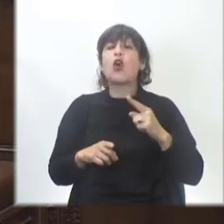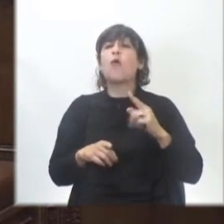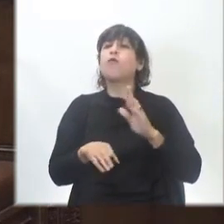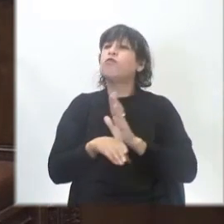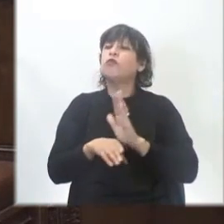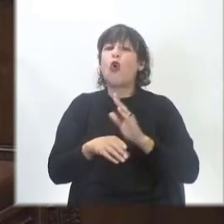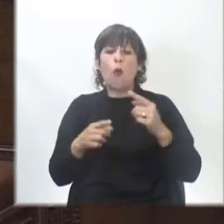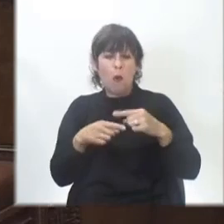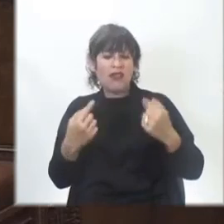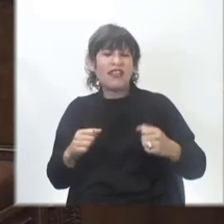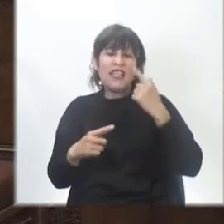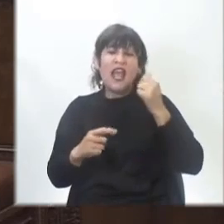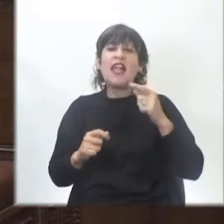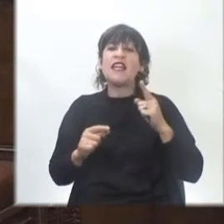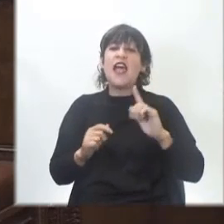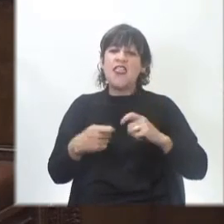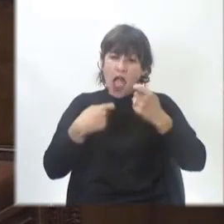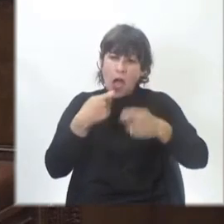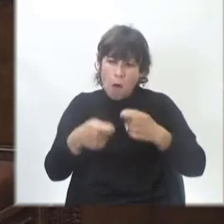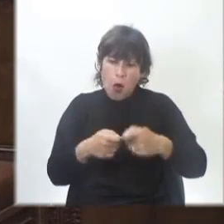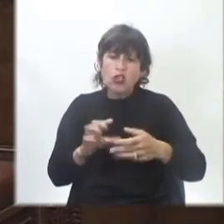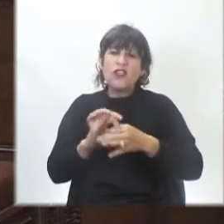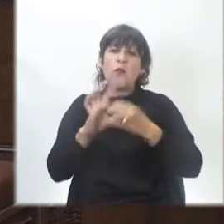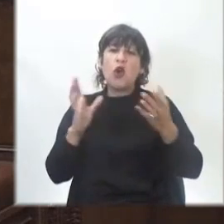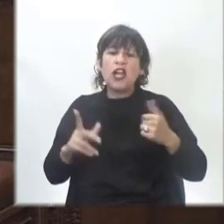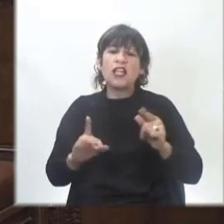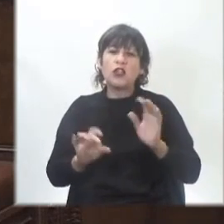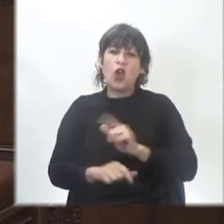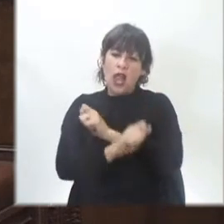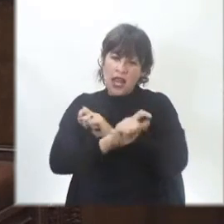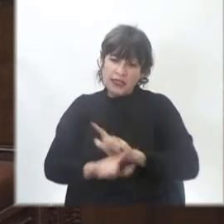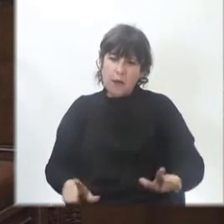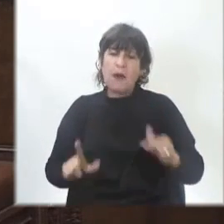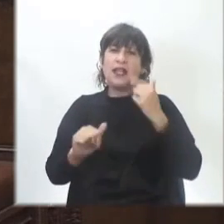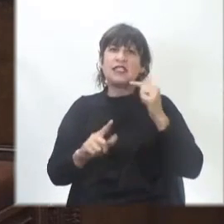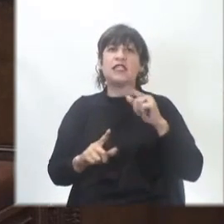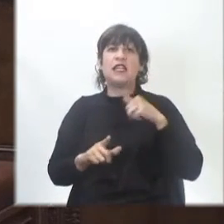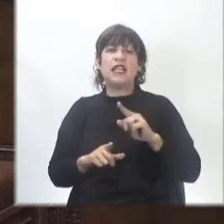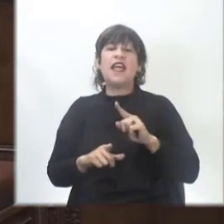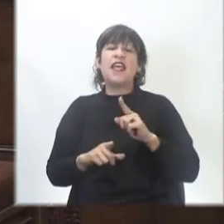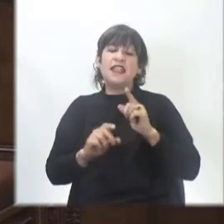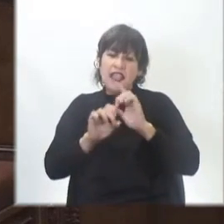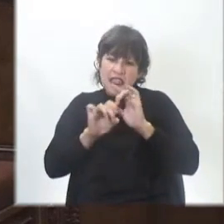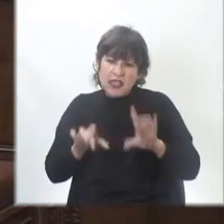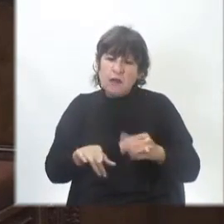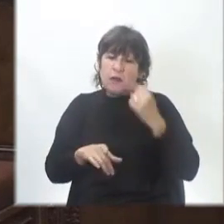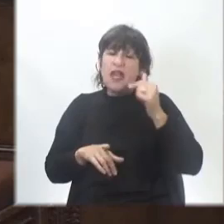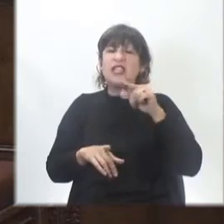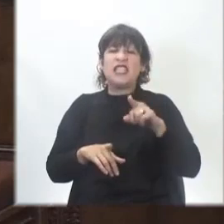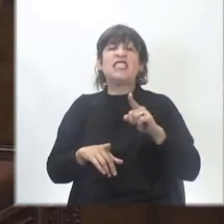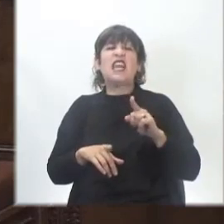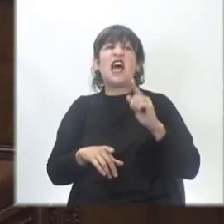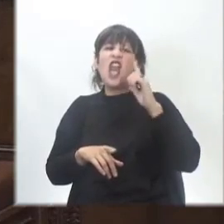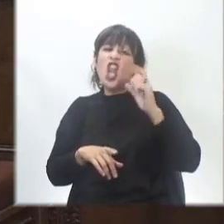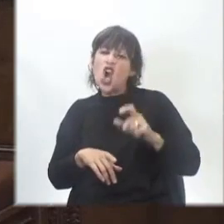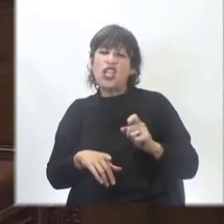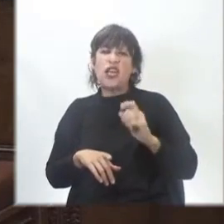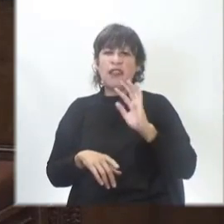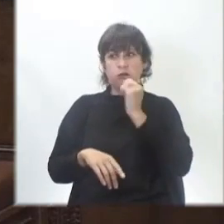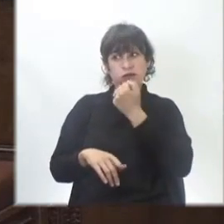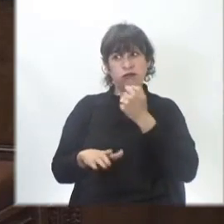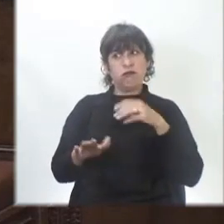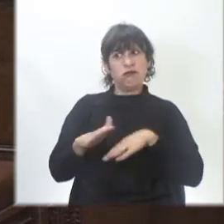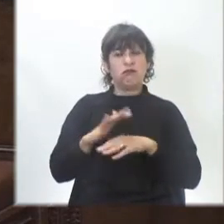a la información, de aporte a la transparencia, de romper determinadas lógicas de secretismo que hay detrás